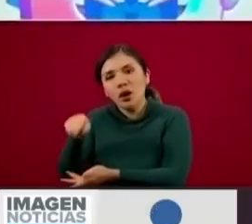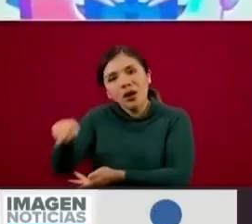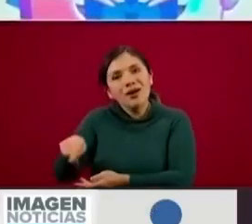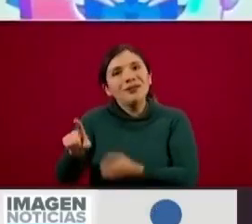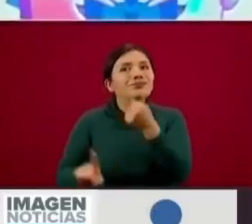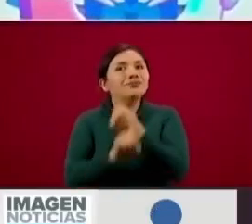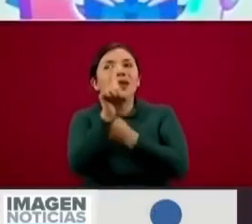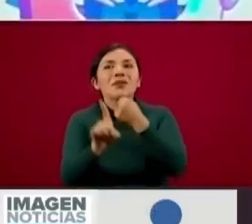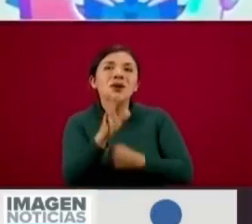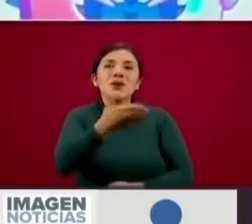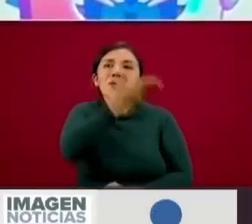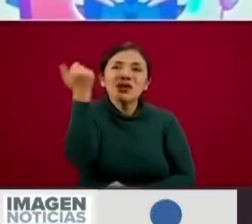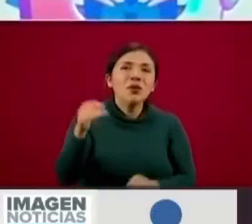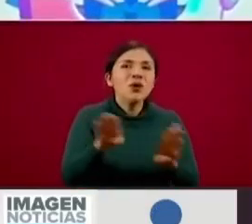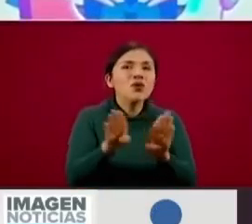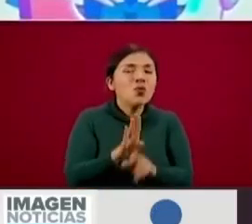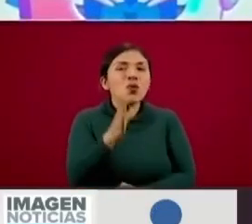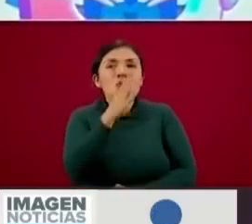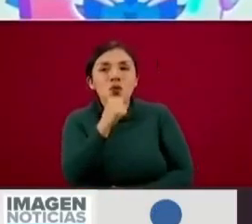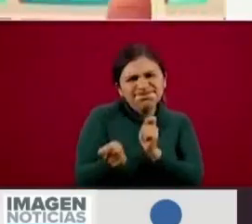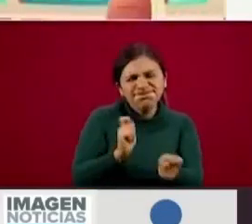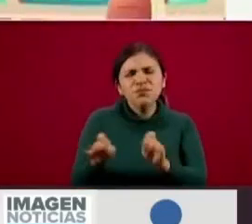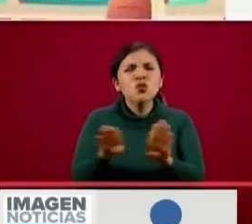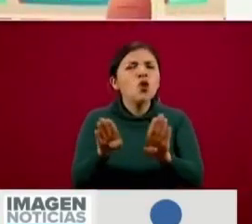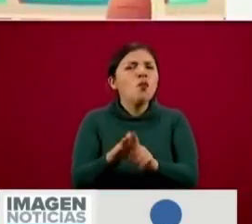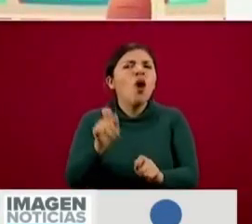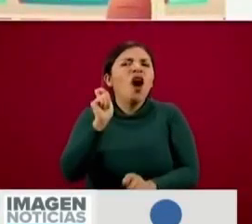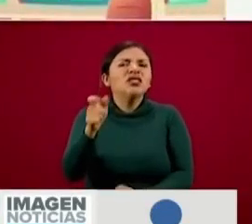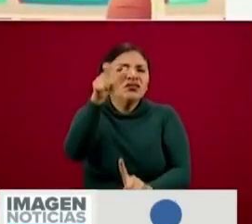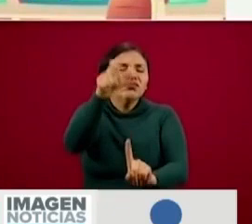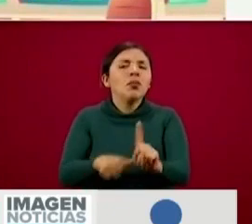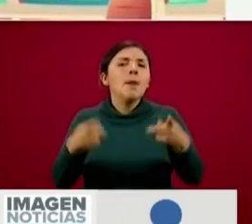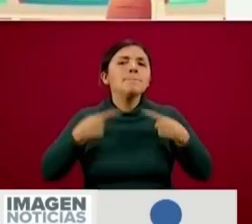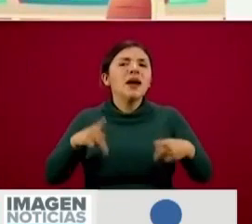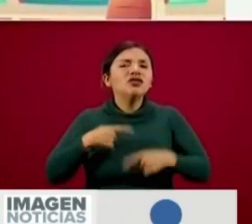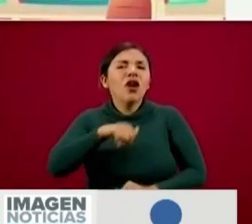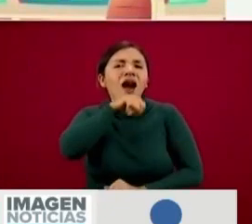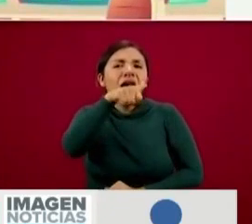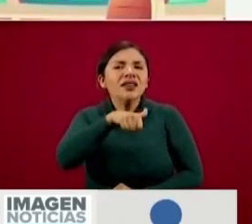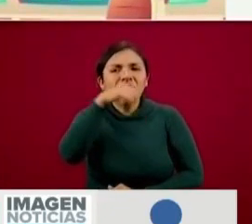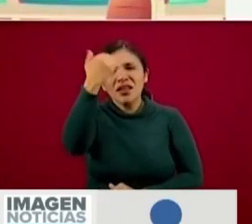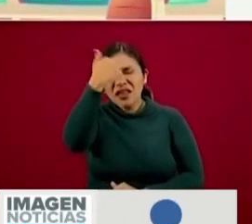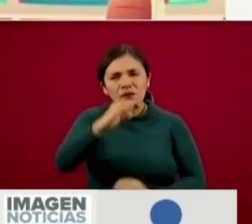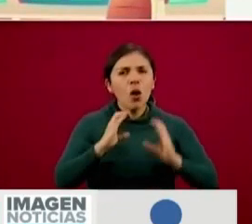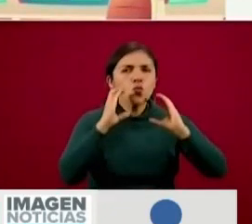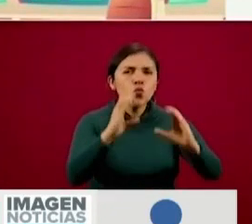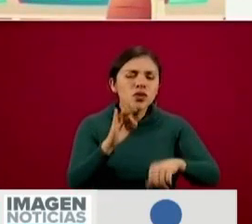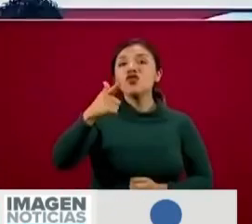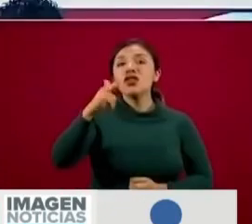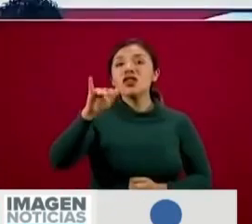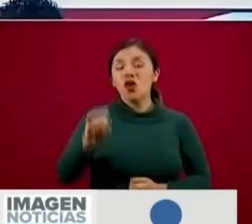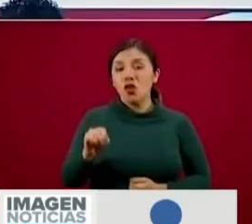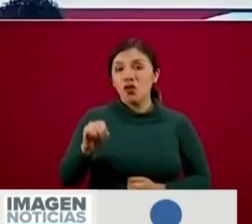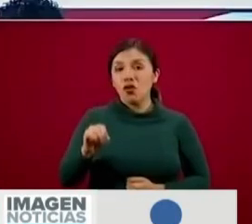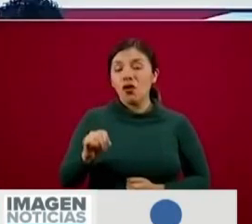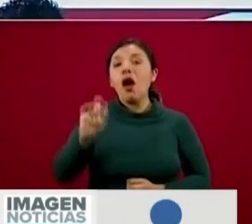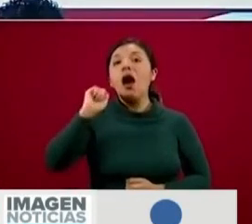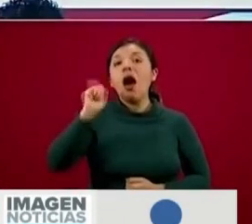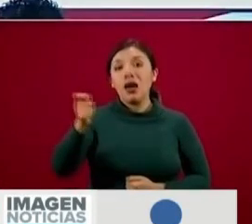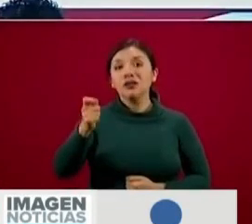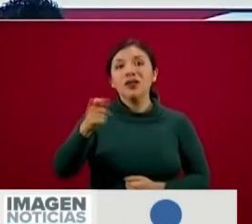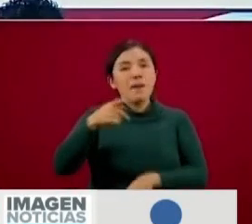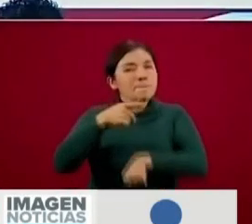y busca evitar un nuevo rebrote así es que el escuadrón de la salud tiene